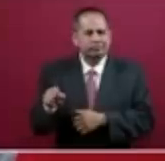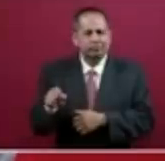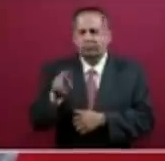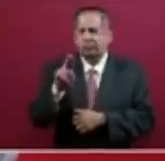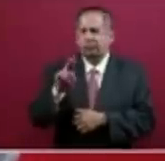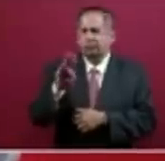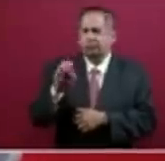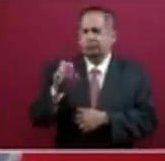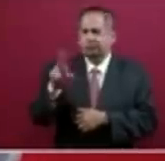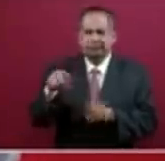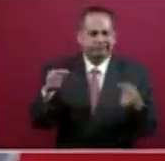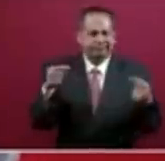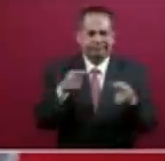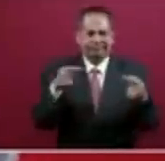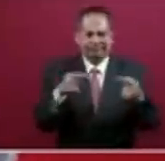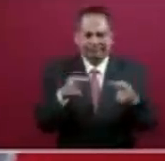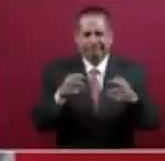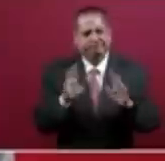del Uber.